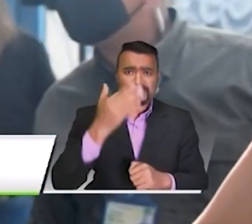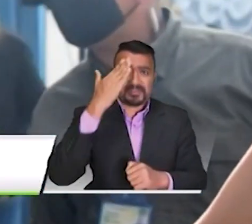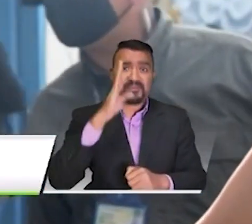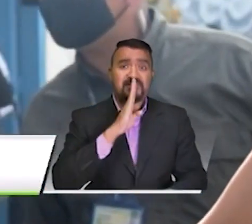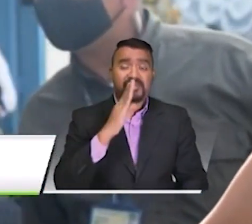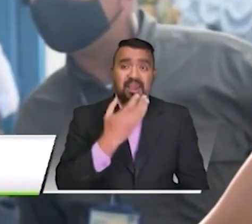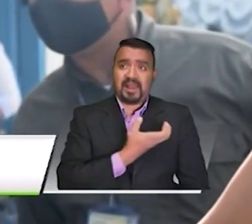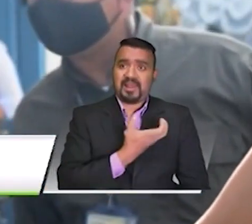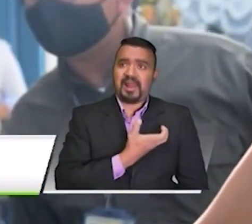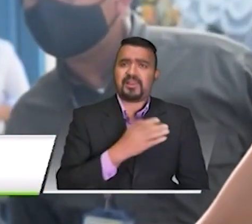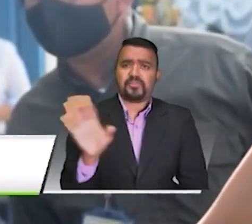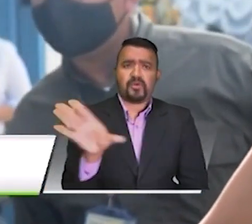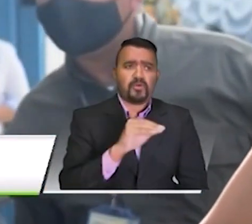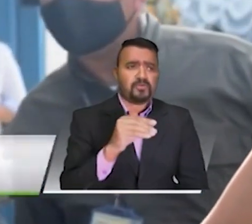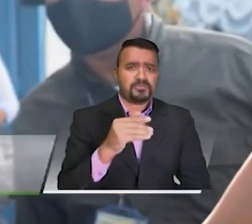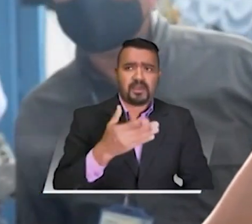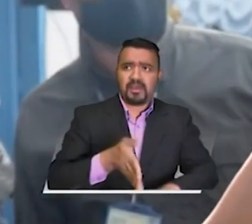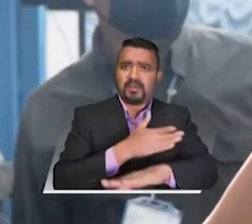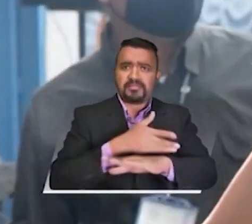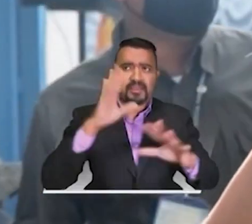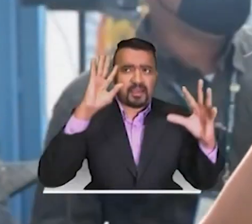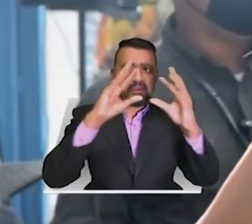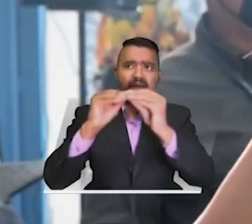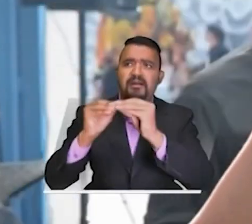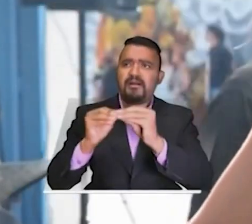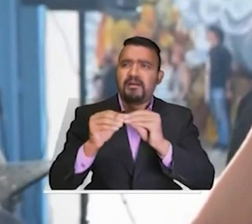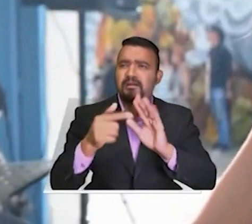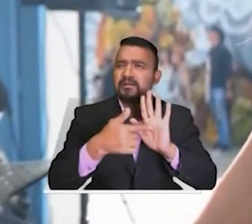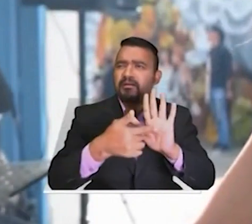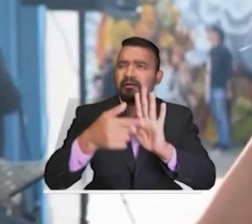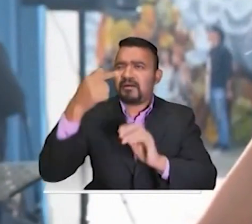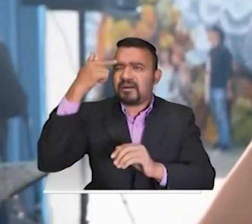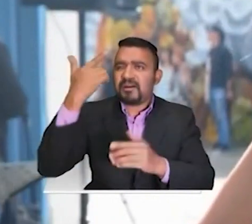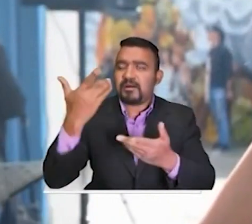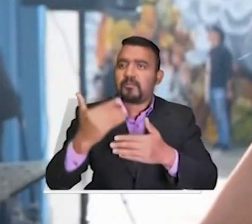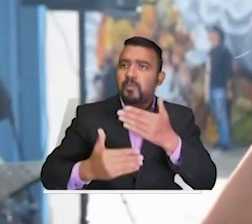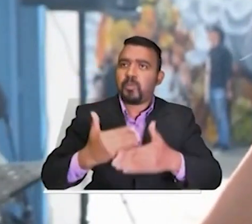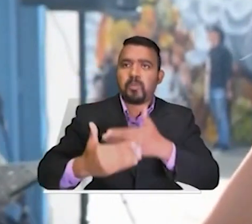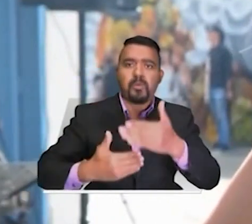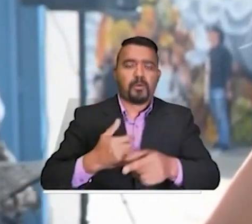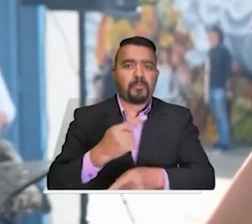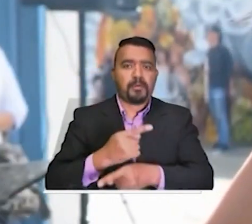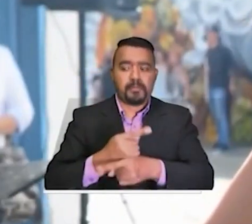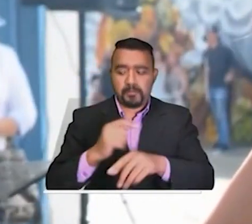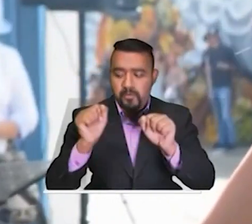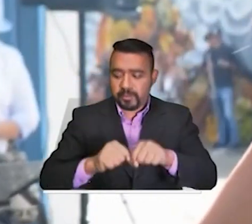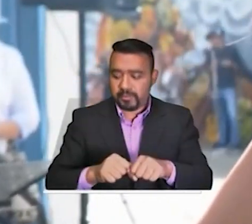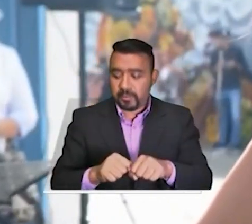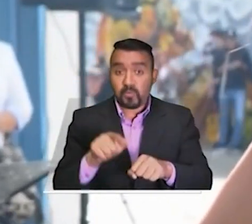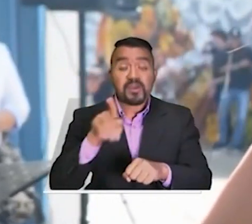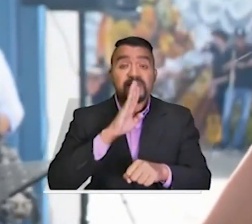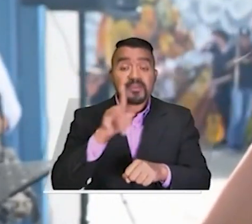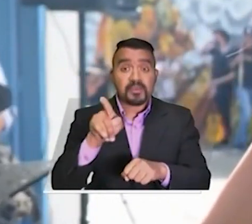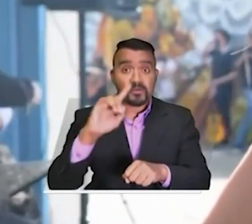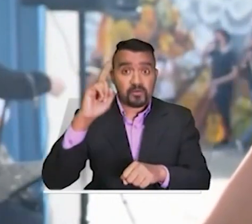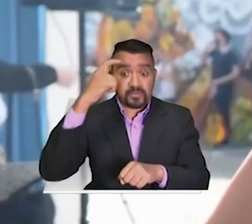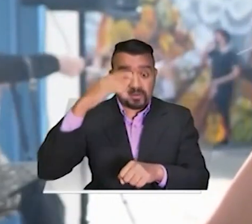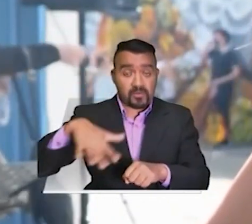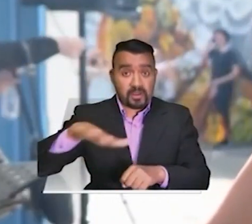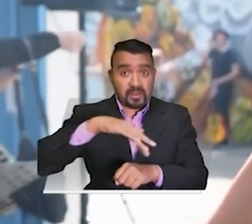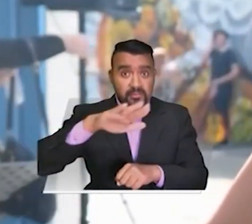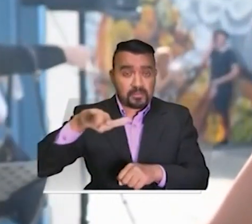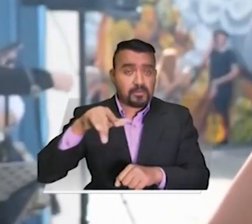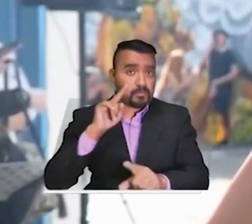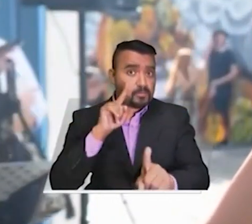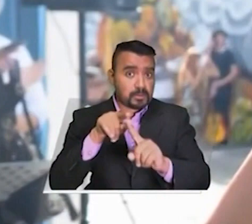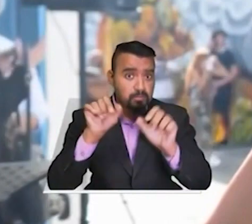creo que estamos, digamos, iniciando la fase fuerte de la cosecha cafetera, esa es una gran apuesta del gobierno de Antioquia y